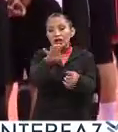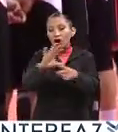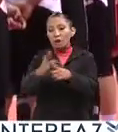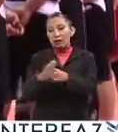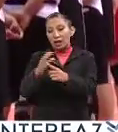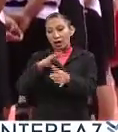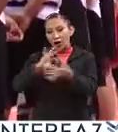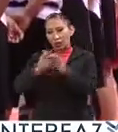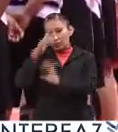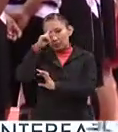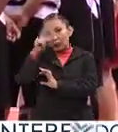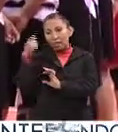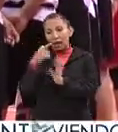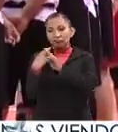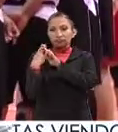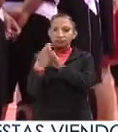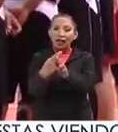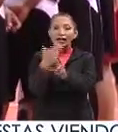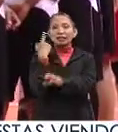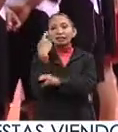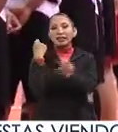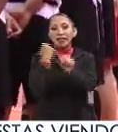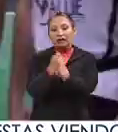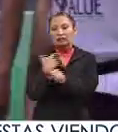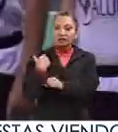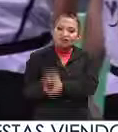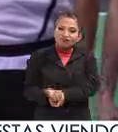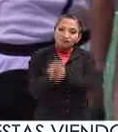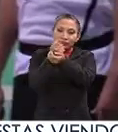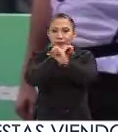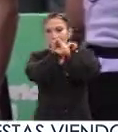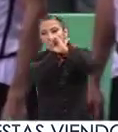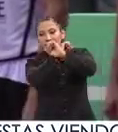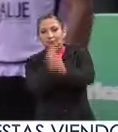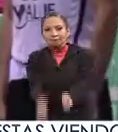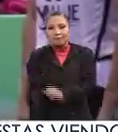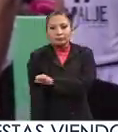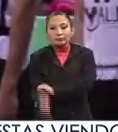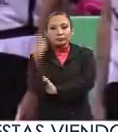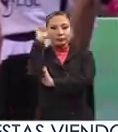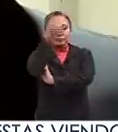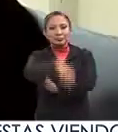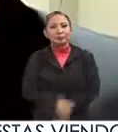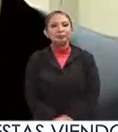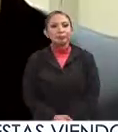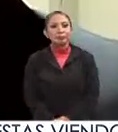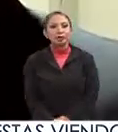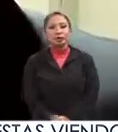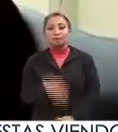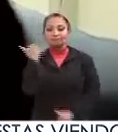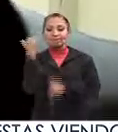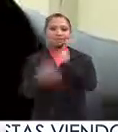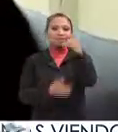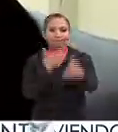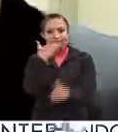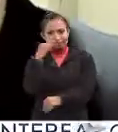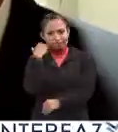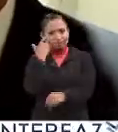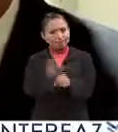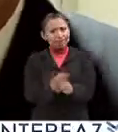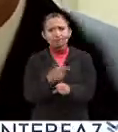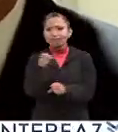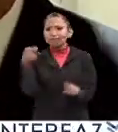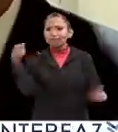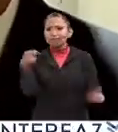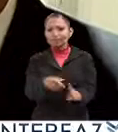Comité Olímpico Mexicano para conmemorar 10 décadas de saques, bloqueos, remates y voleo. A base de buena voluntad